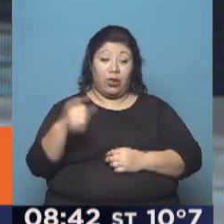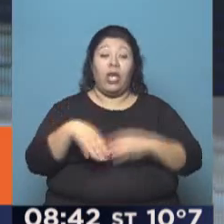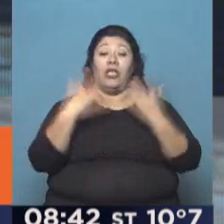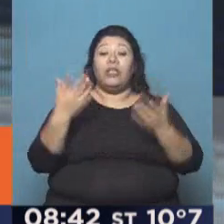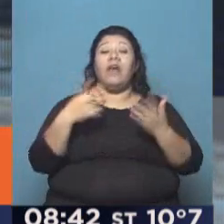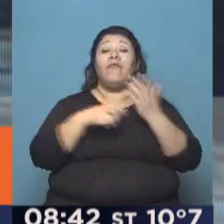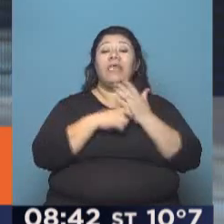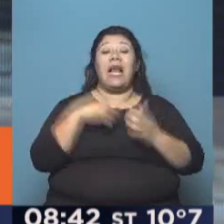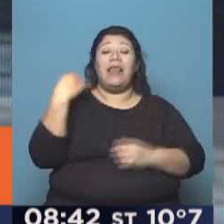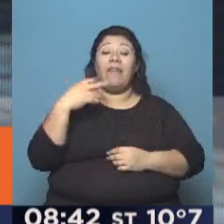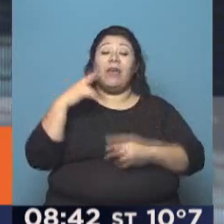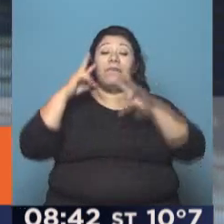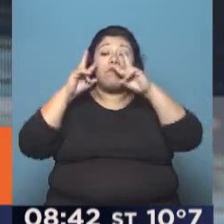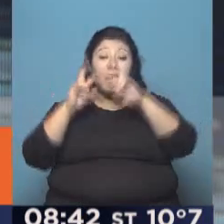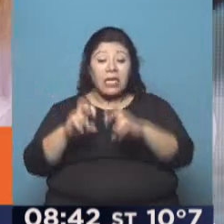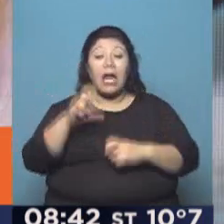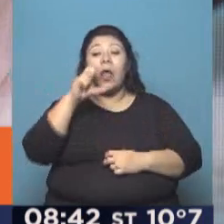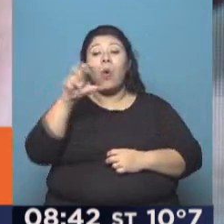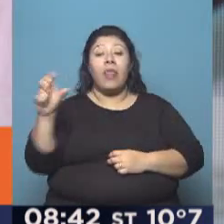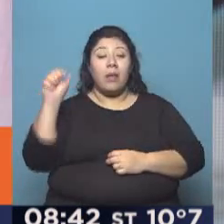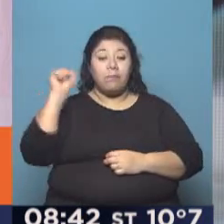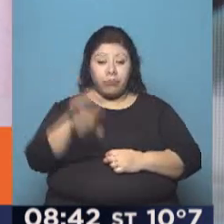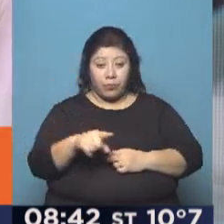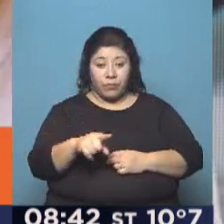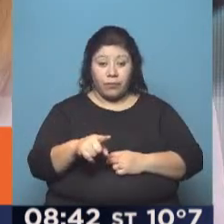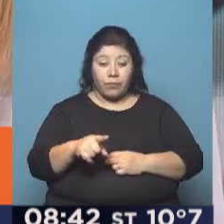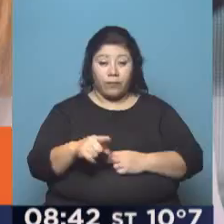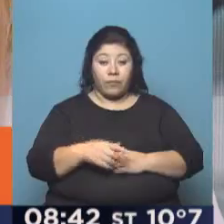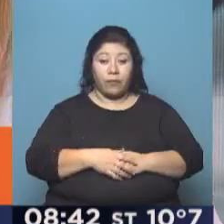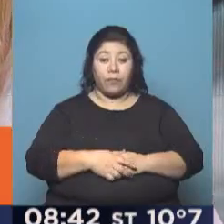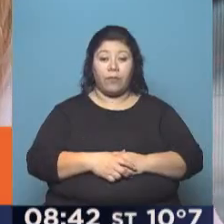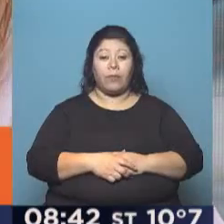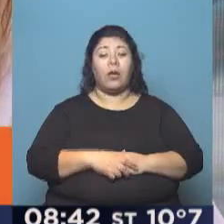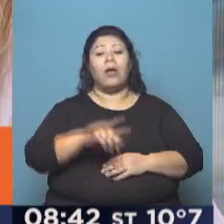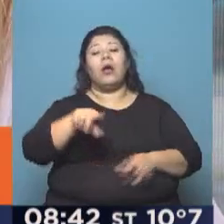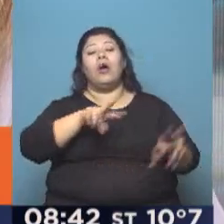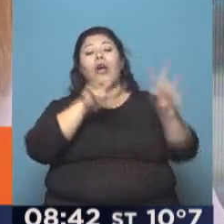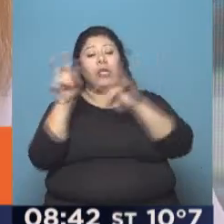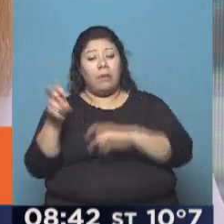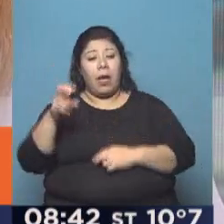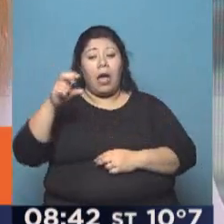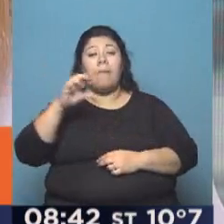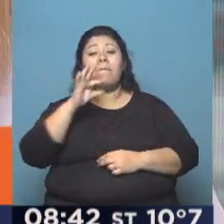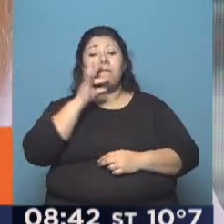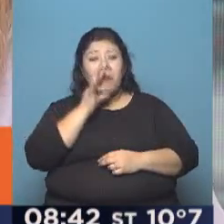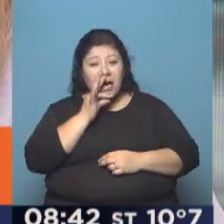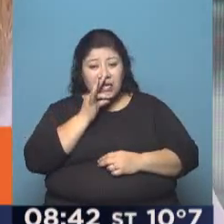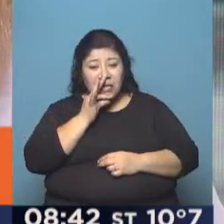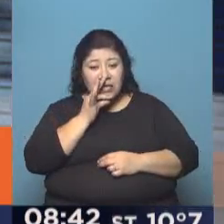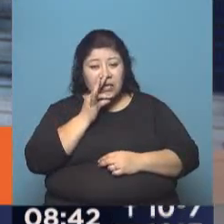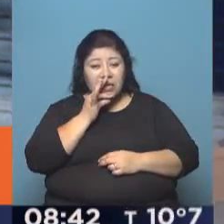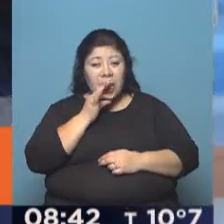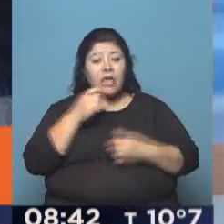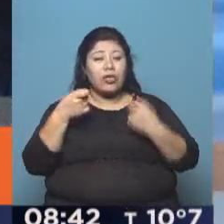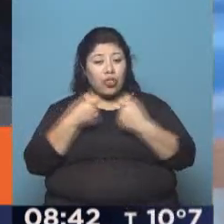es ir a averiguar esa cuestión y la posibilidad de que se estén insolvent Sergio maa es una sociedad que se venía